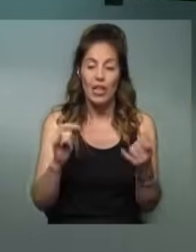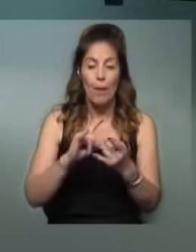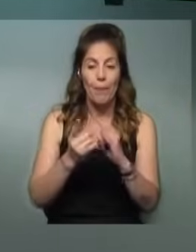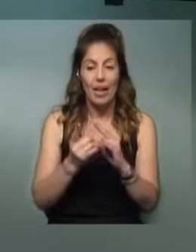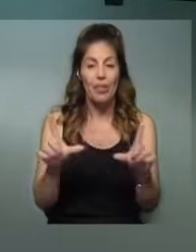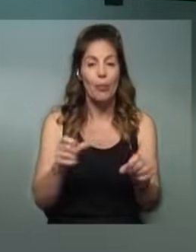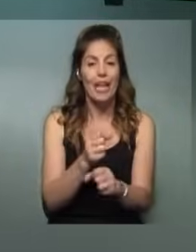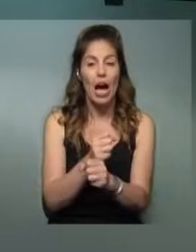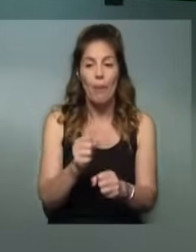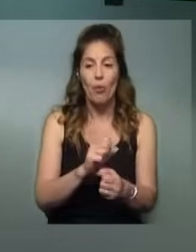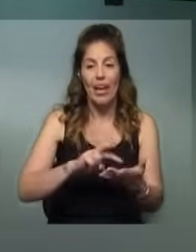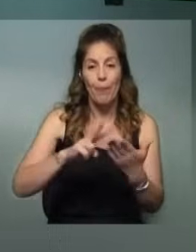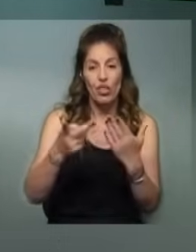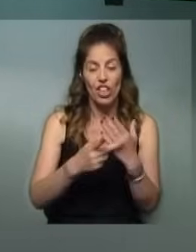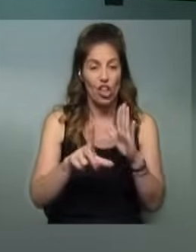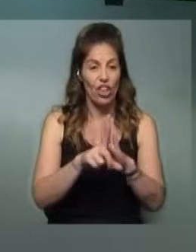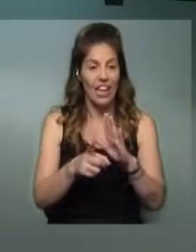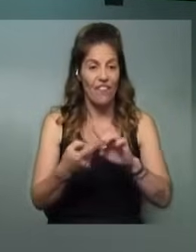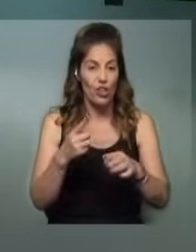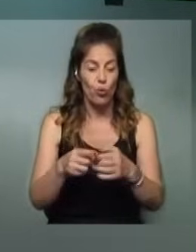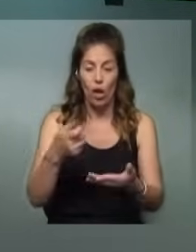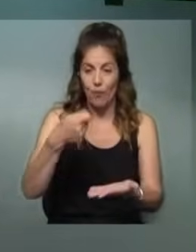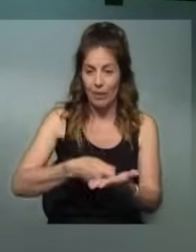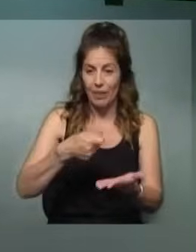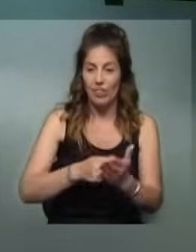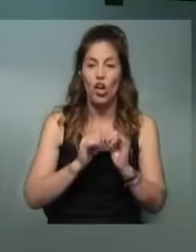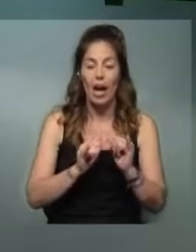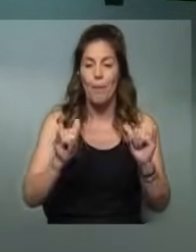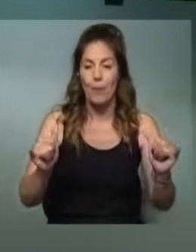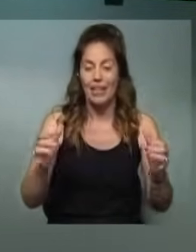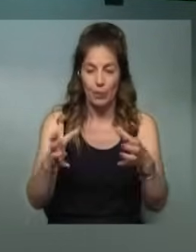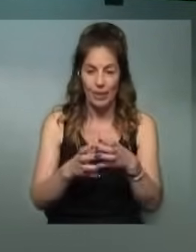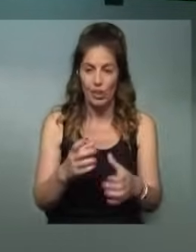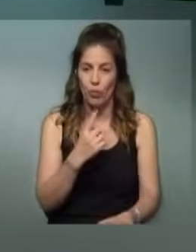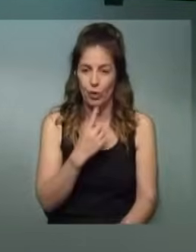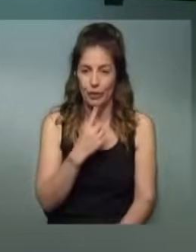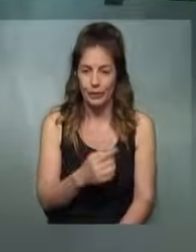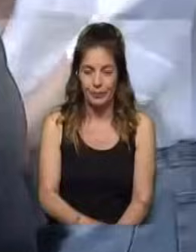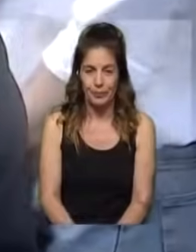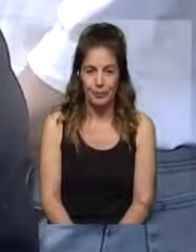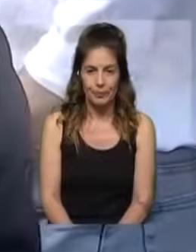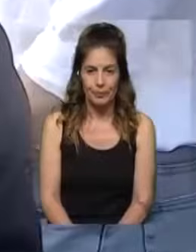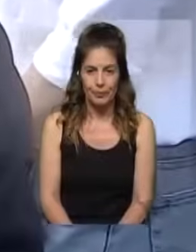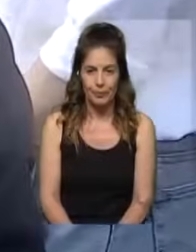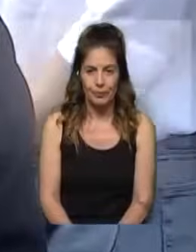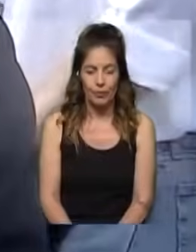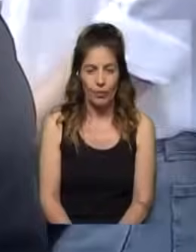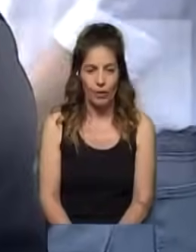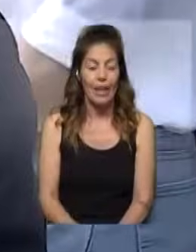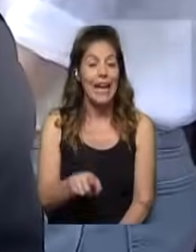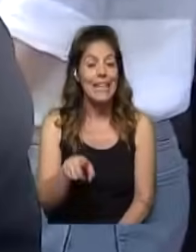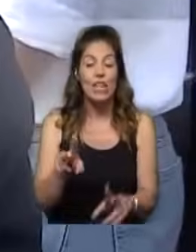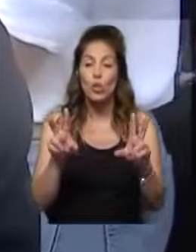aprobar el proyecto de ley vinculado al financiamiento de las campañas y de los partidos políticos ese es un